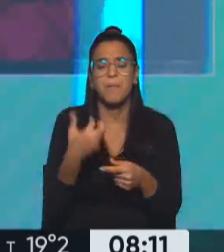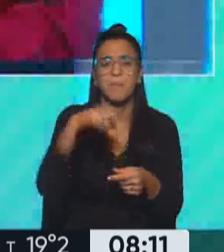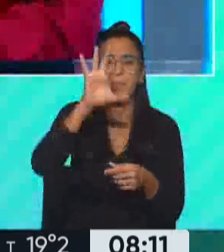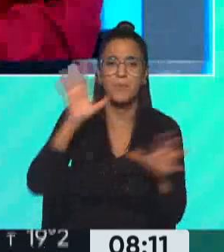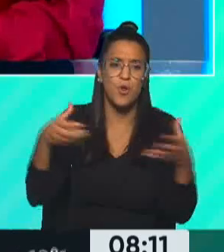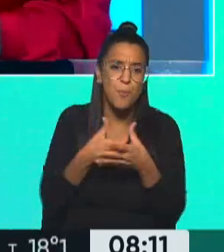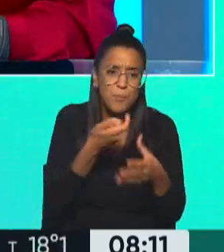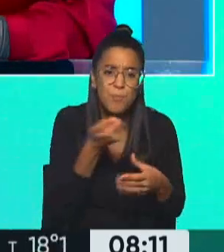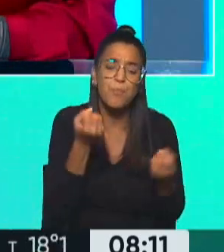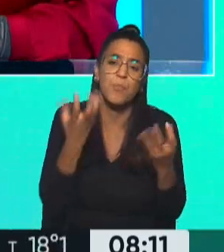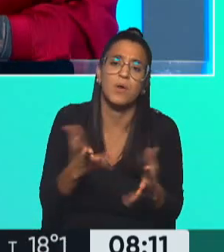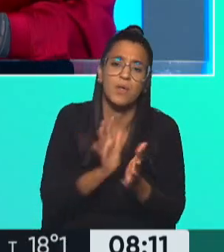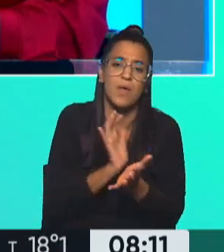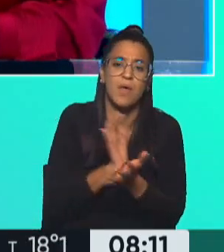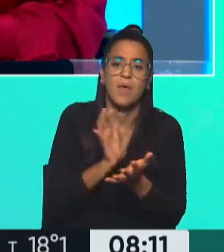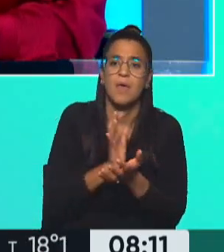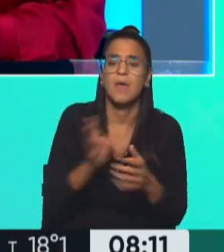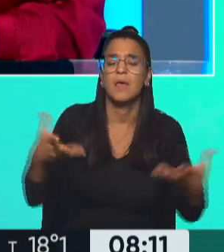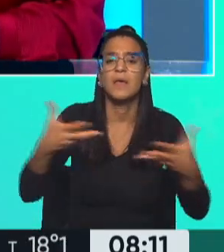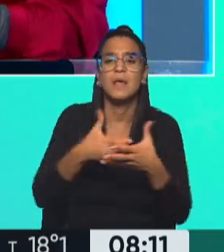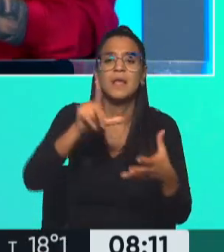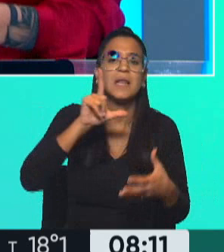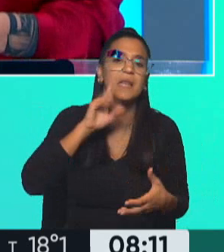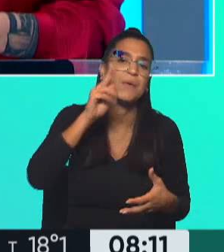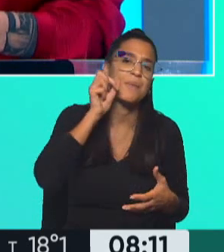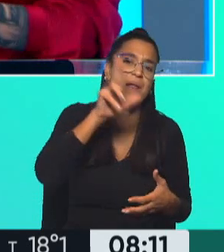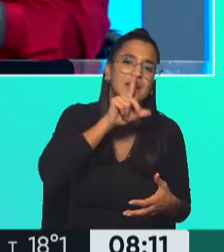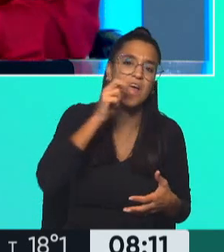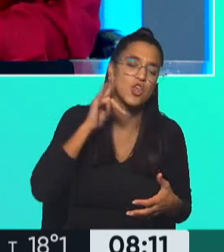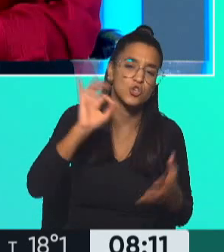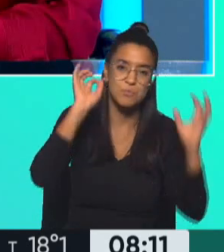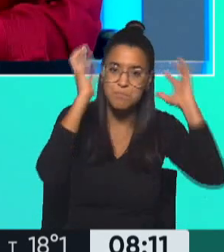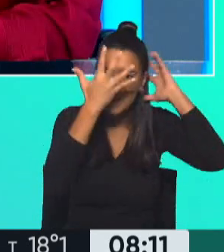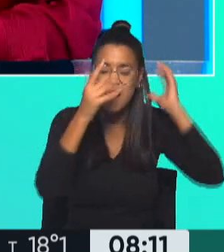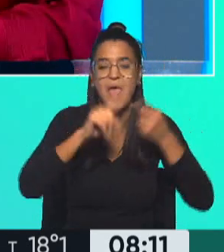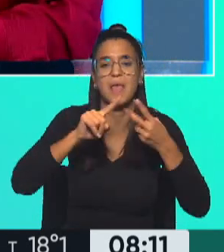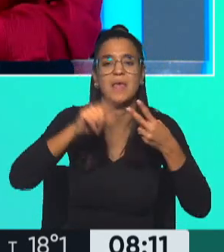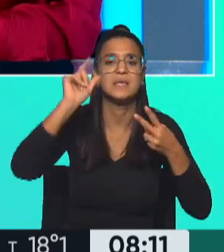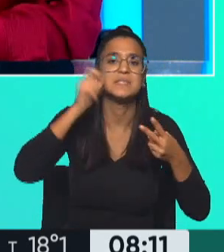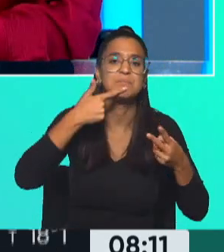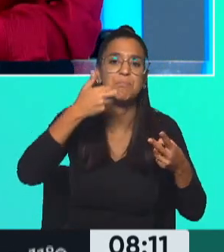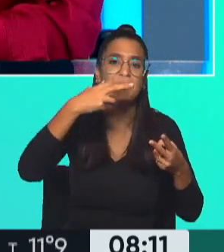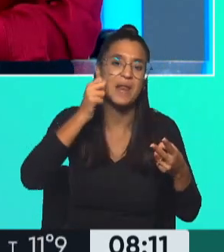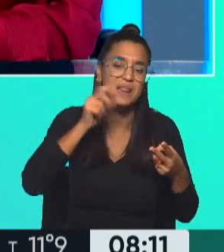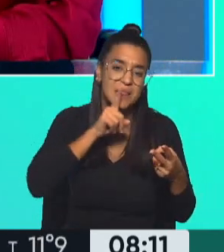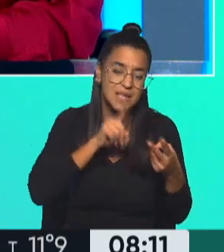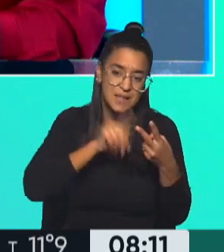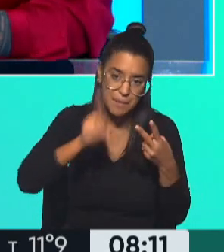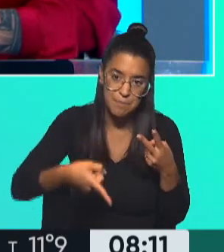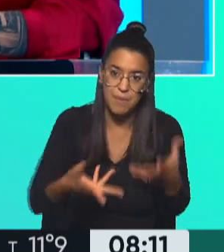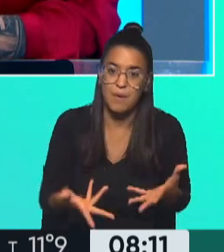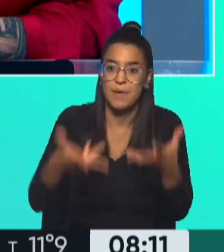bueno también sabemos que están creciendo los libertarios el caso de javier mi ley y el caso de josé luis espert y esto de bueno